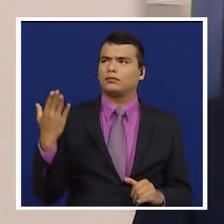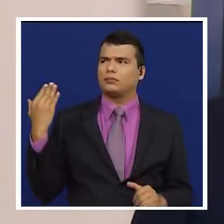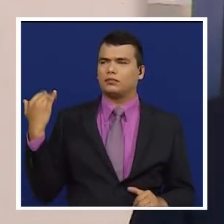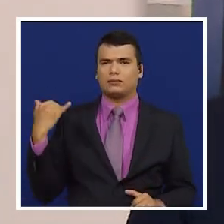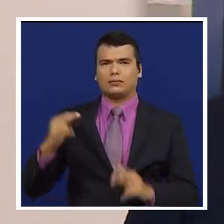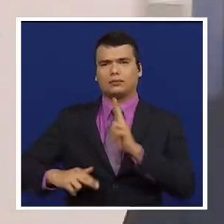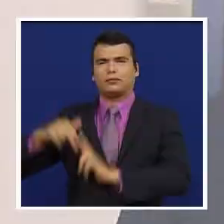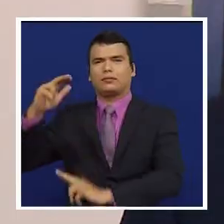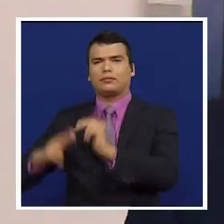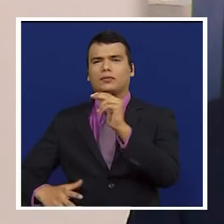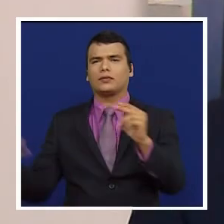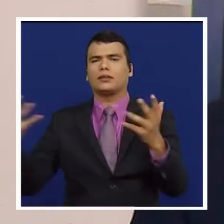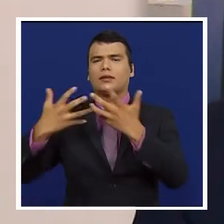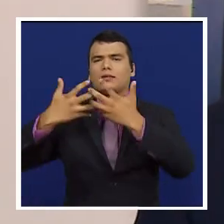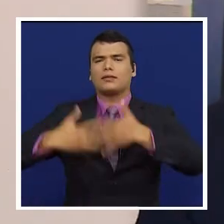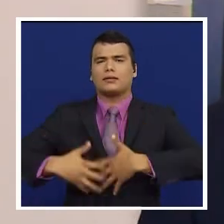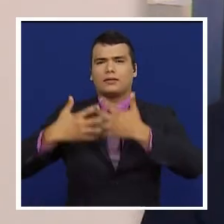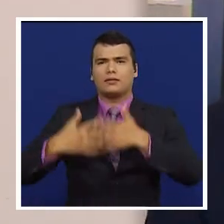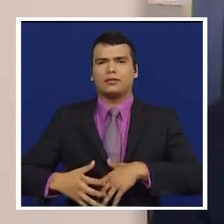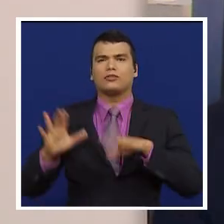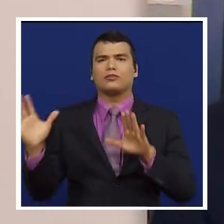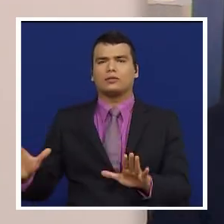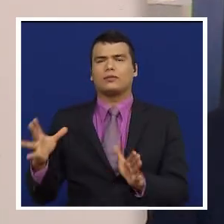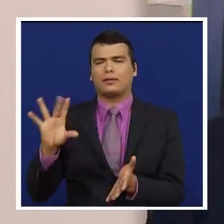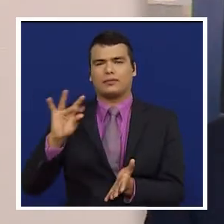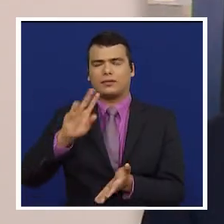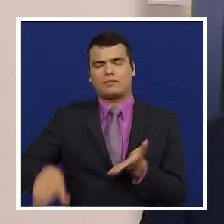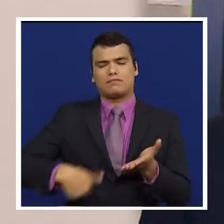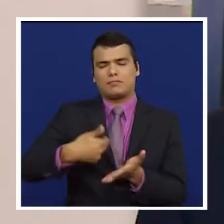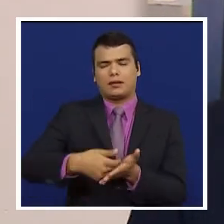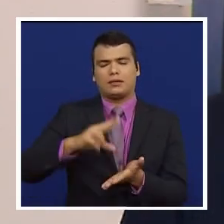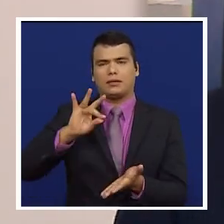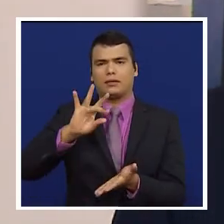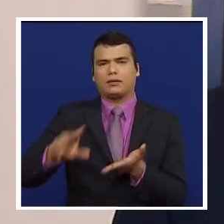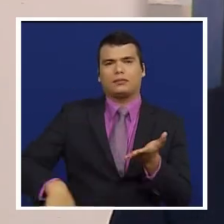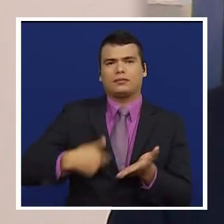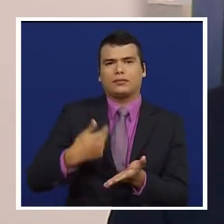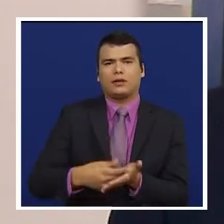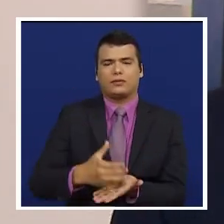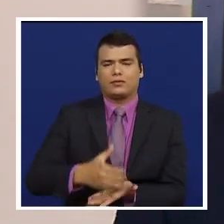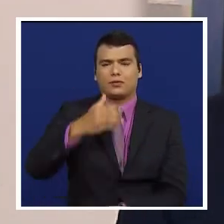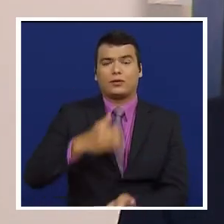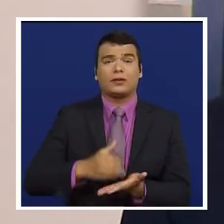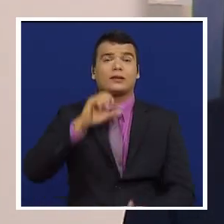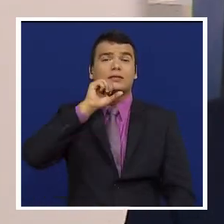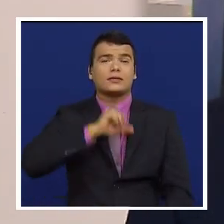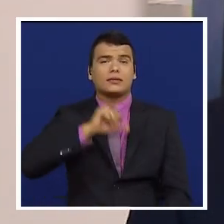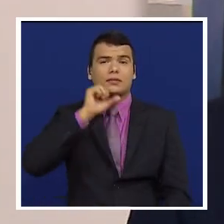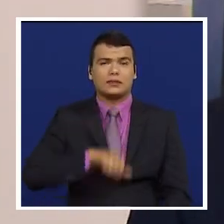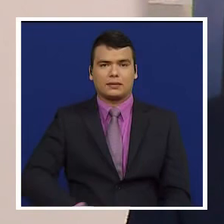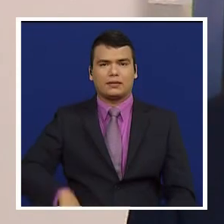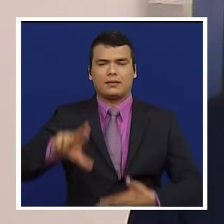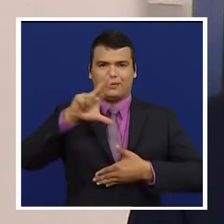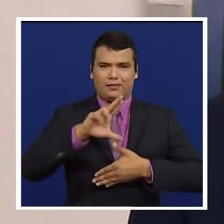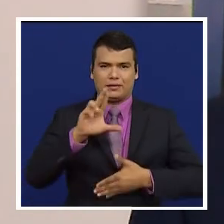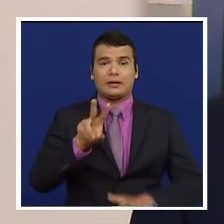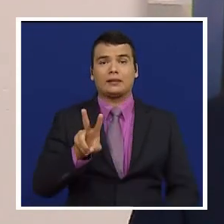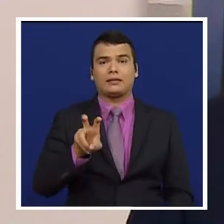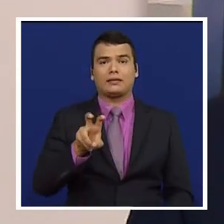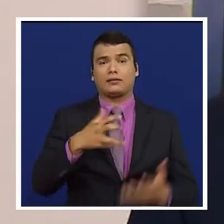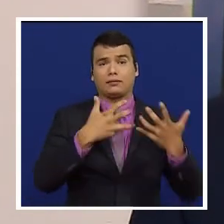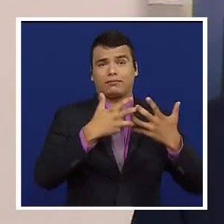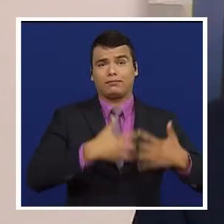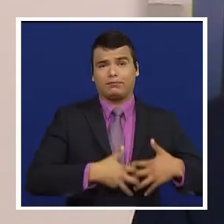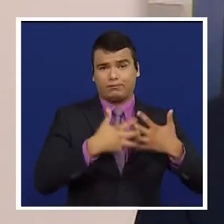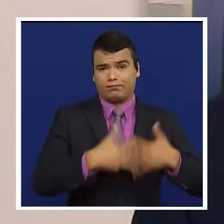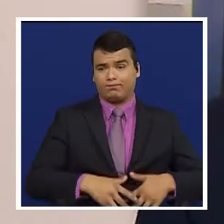de construirse la planta de que va a producir las etiquetas para botellas de cerveza para 7 embotelladoras en Latinoamérica. Es transformación, de